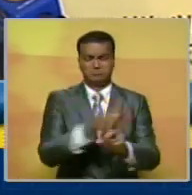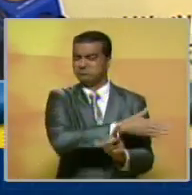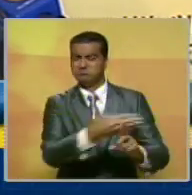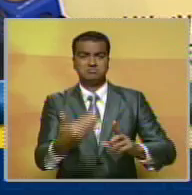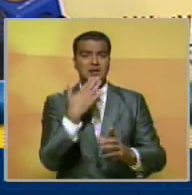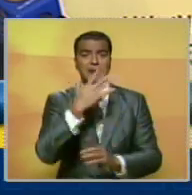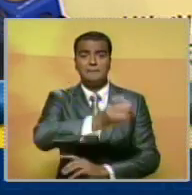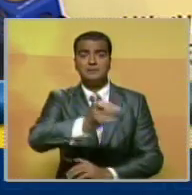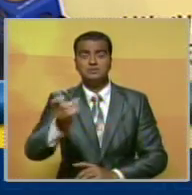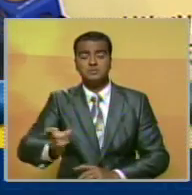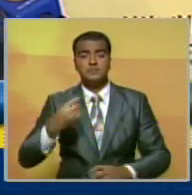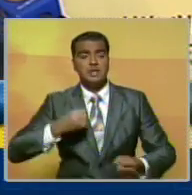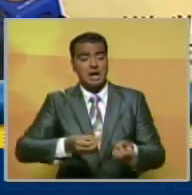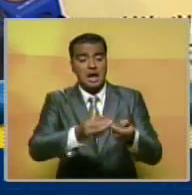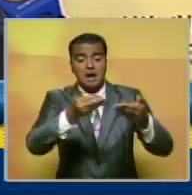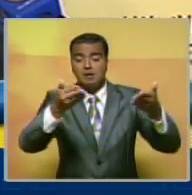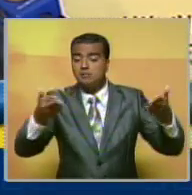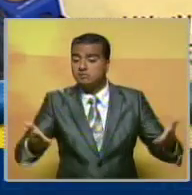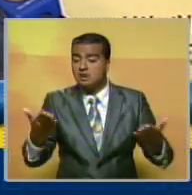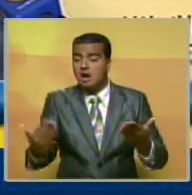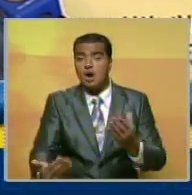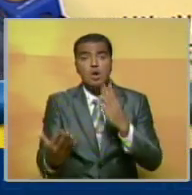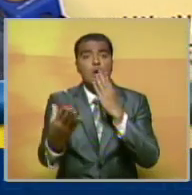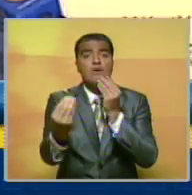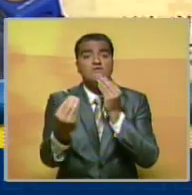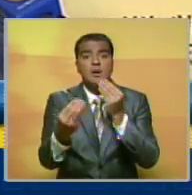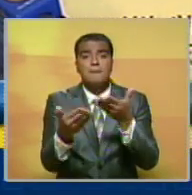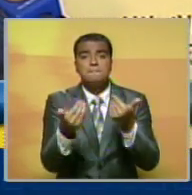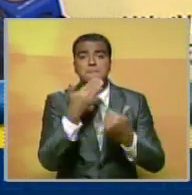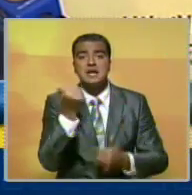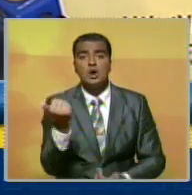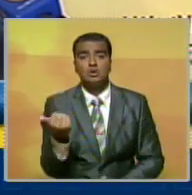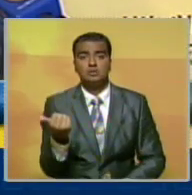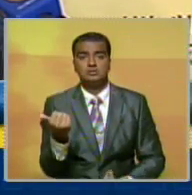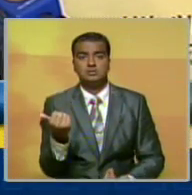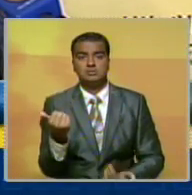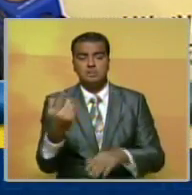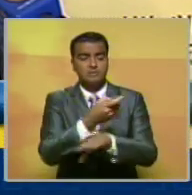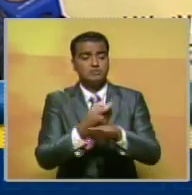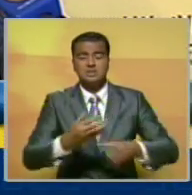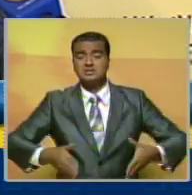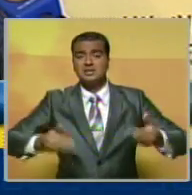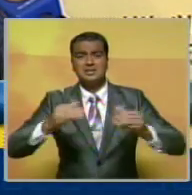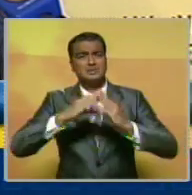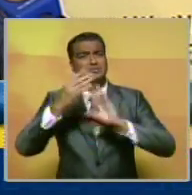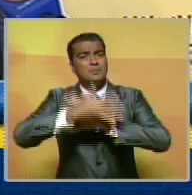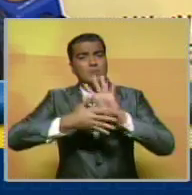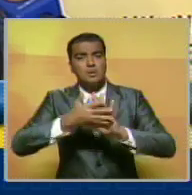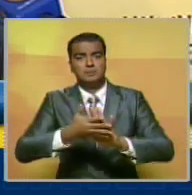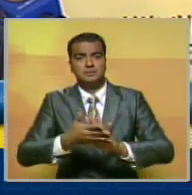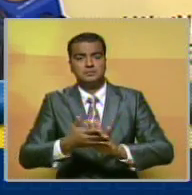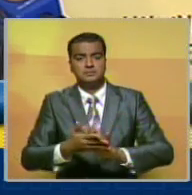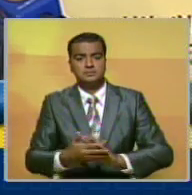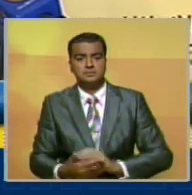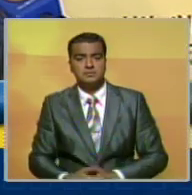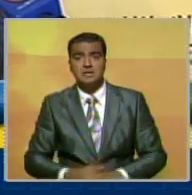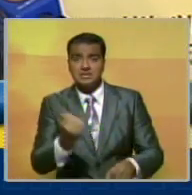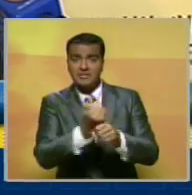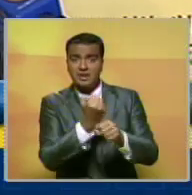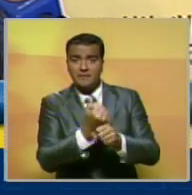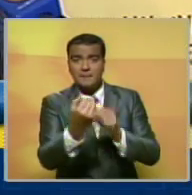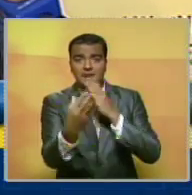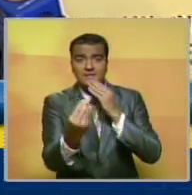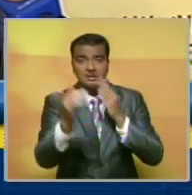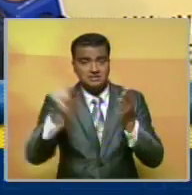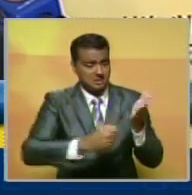represión y tiene que abrir las puertas a un diálogo que pueda ayudar a buscar una salida a esta terrible crisis. Agendas para ese diálogo